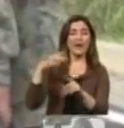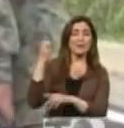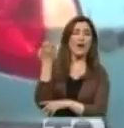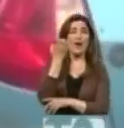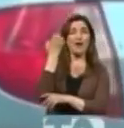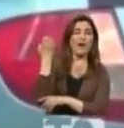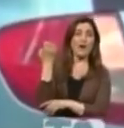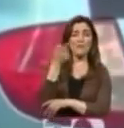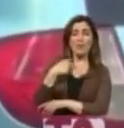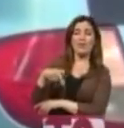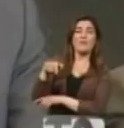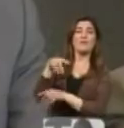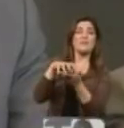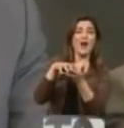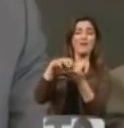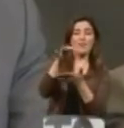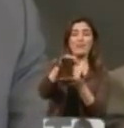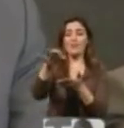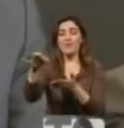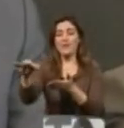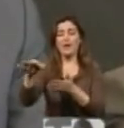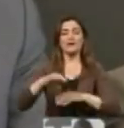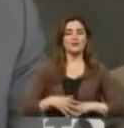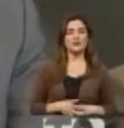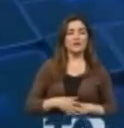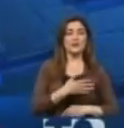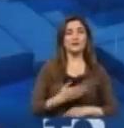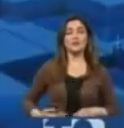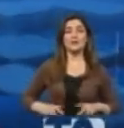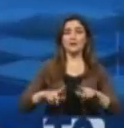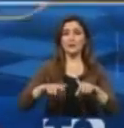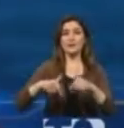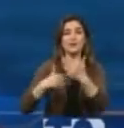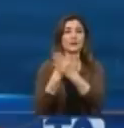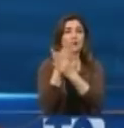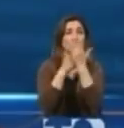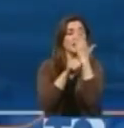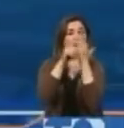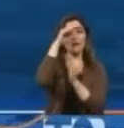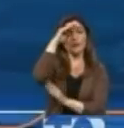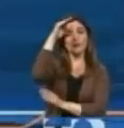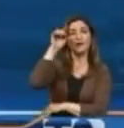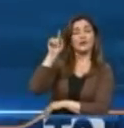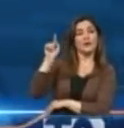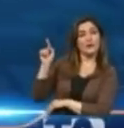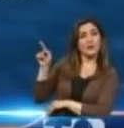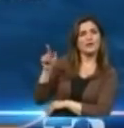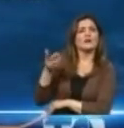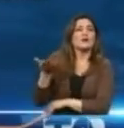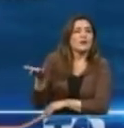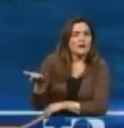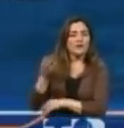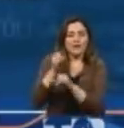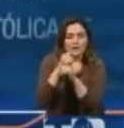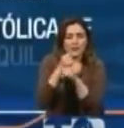en varias zonas de Esmeraldas. Mientras tanto, el presidente Moreno designó a Mauro Toscanini como nuevo ministro del Interior. Toscanini